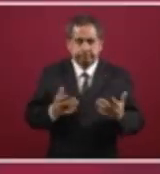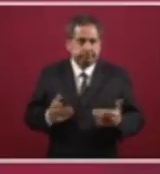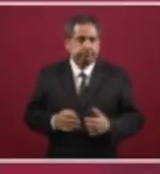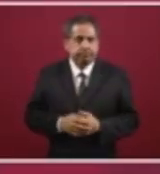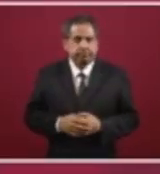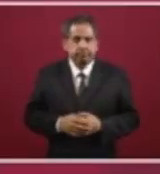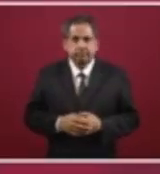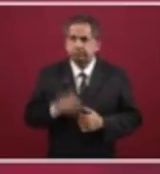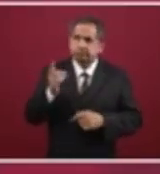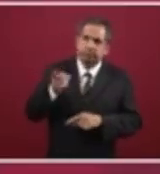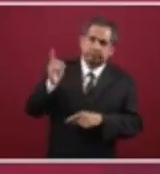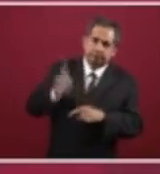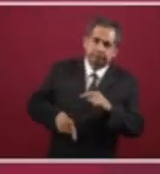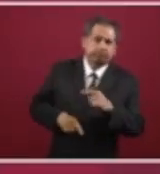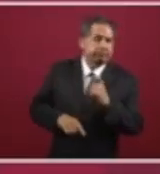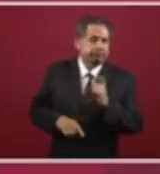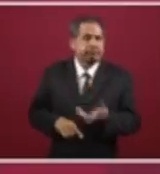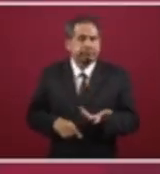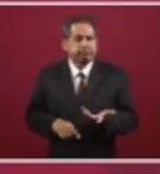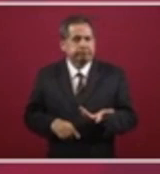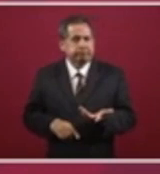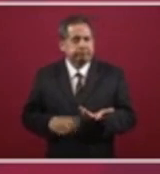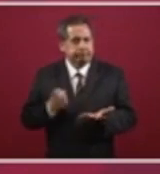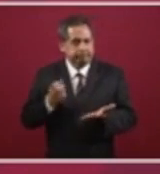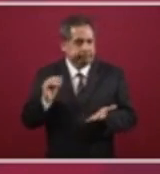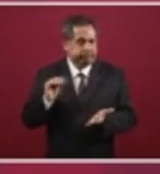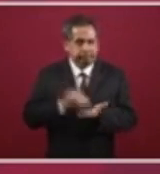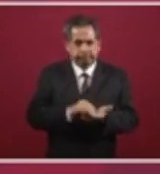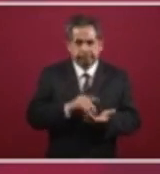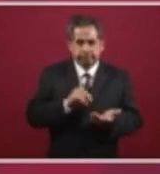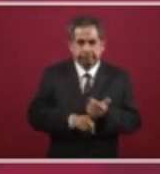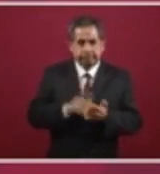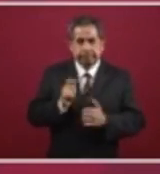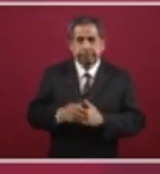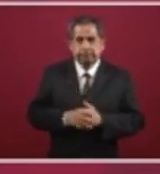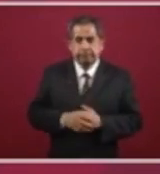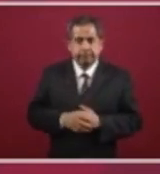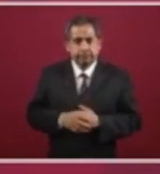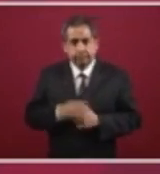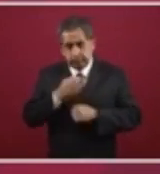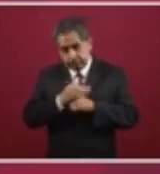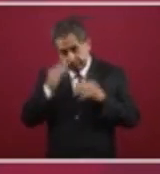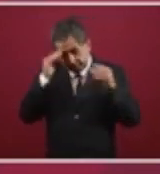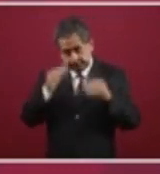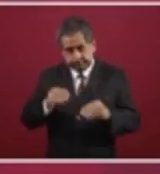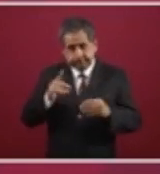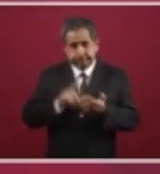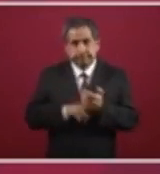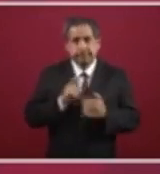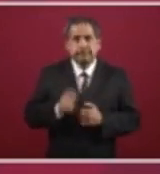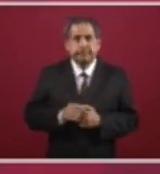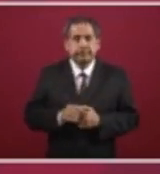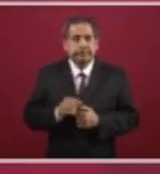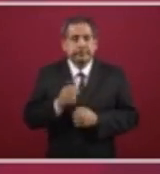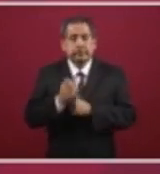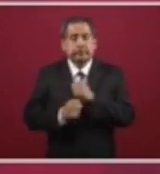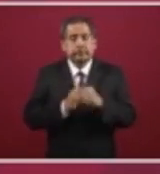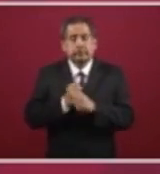La revocación del mandato es, en el caso que nos ocupa, que en el